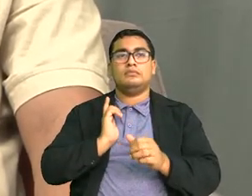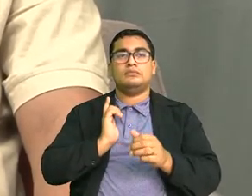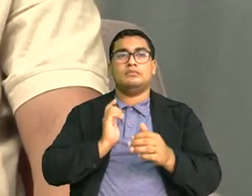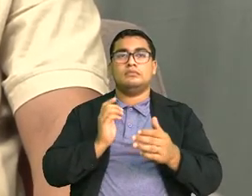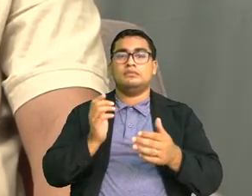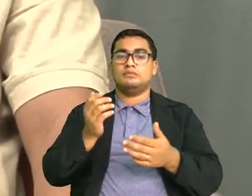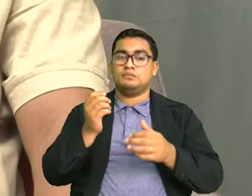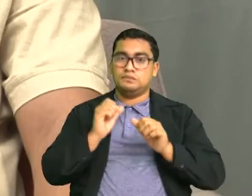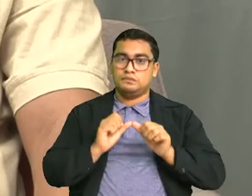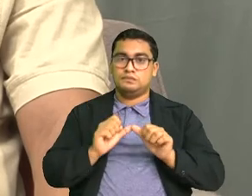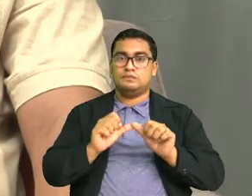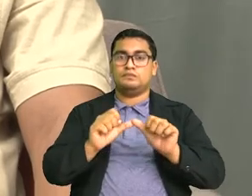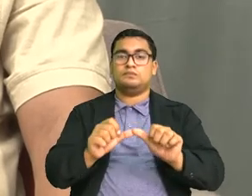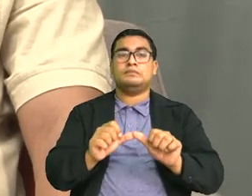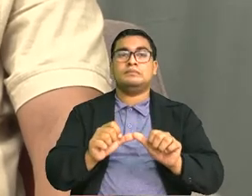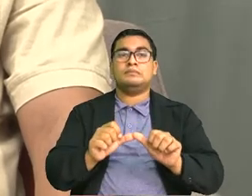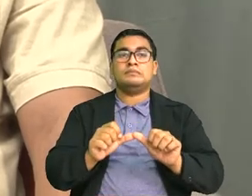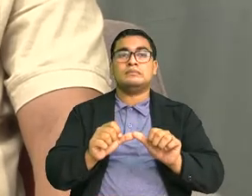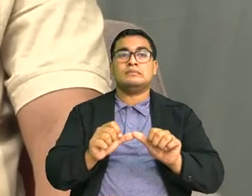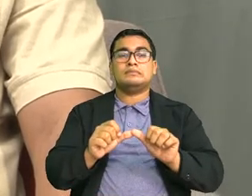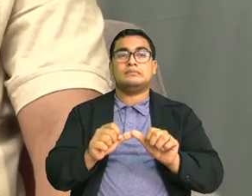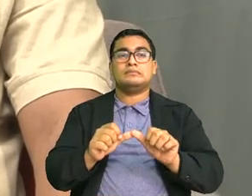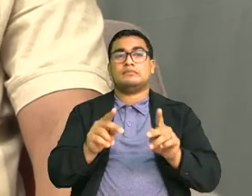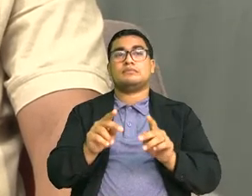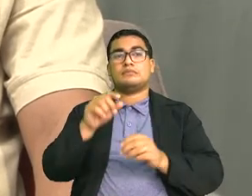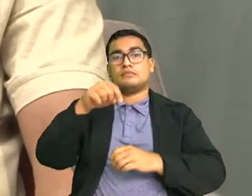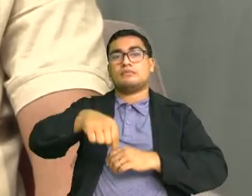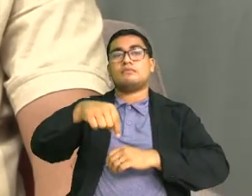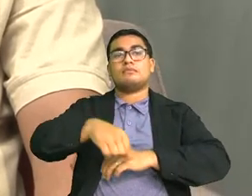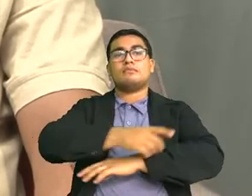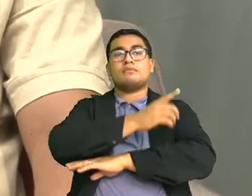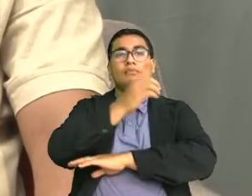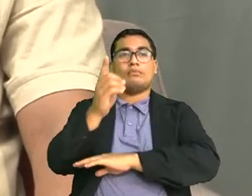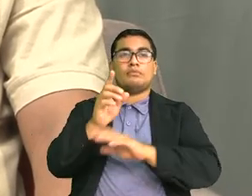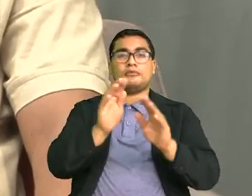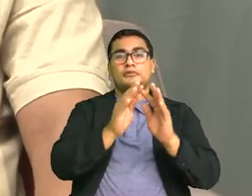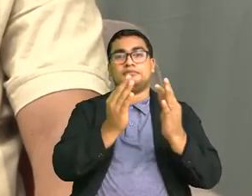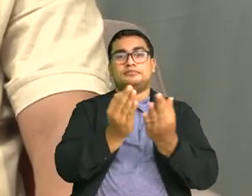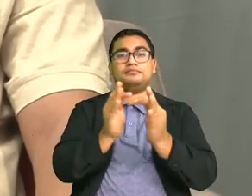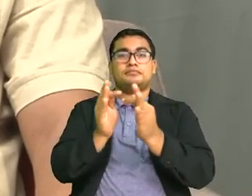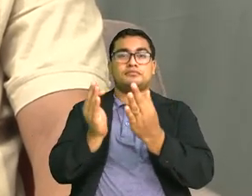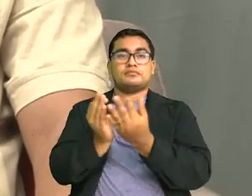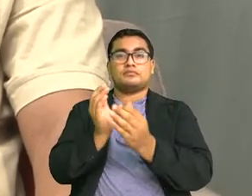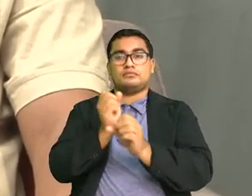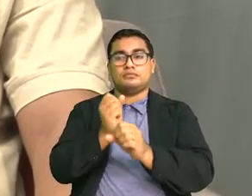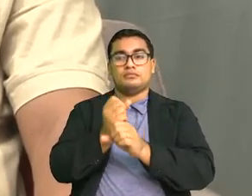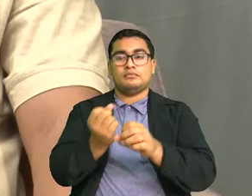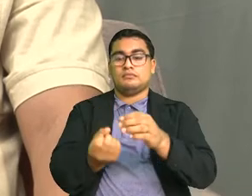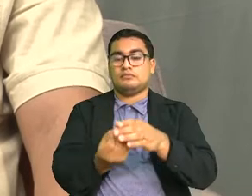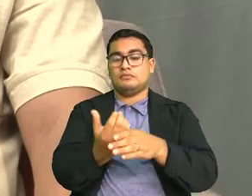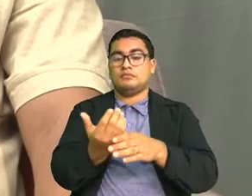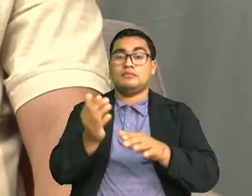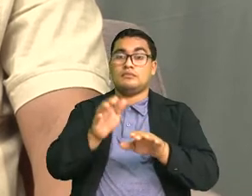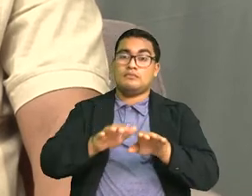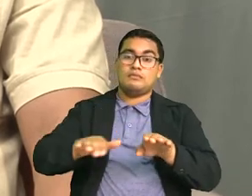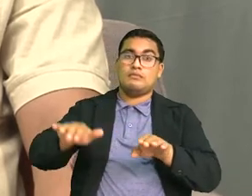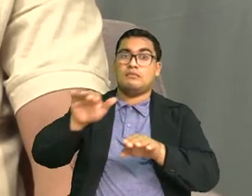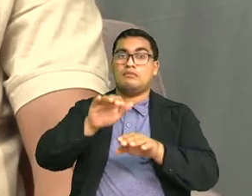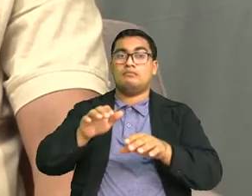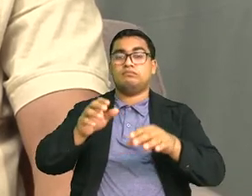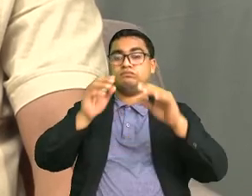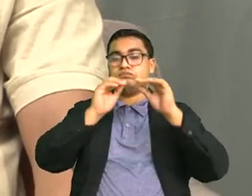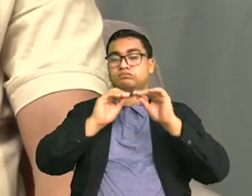avanzando en este sentido sin embargo pues hoy a la familia productora está más capacitada y si tiene más